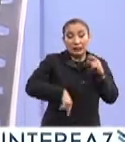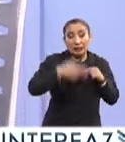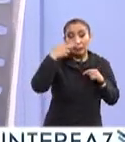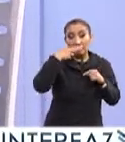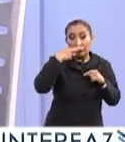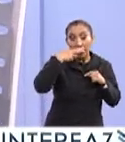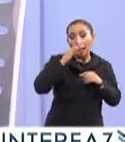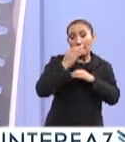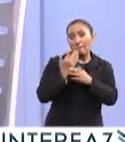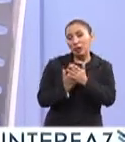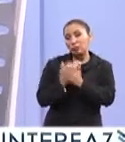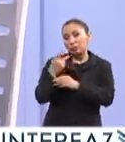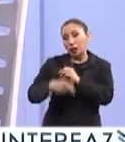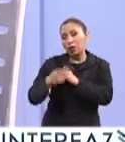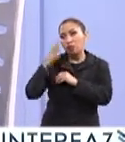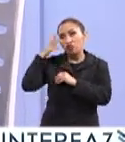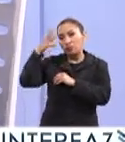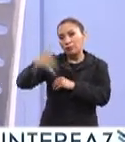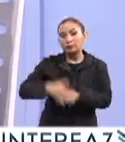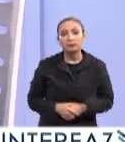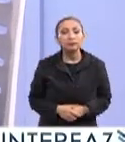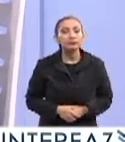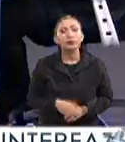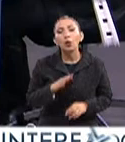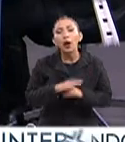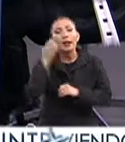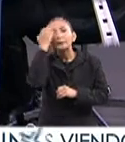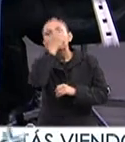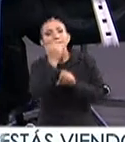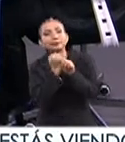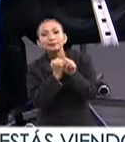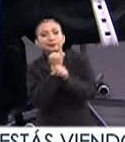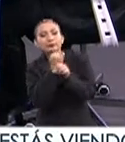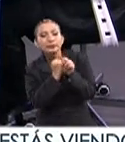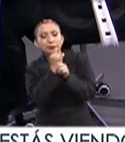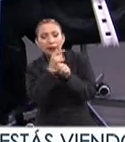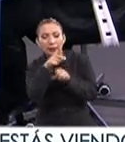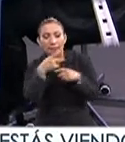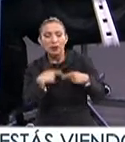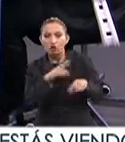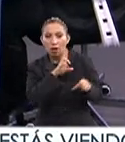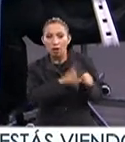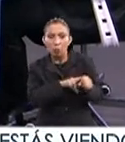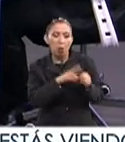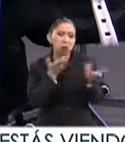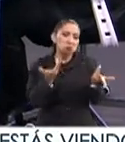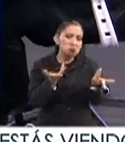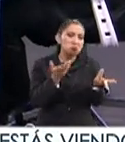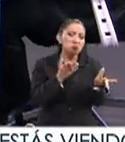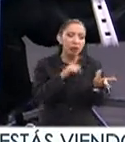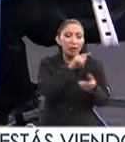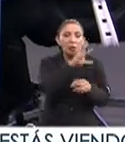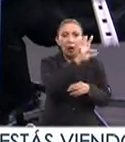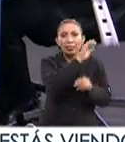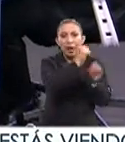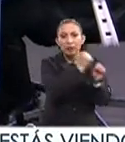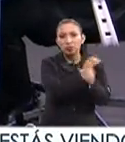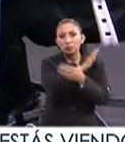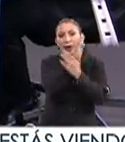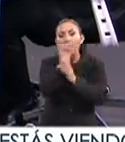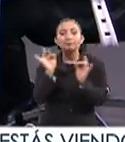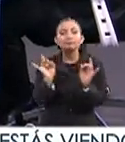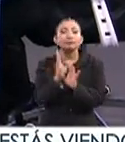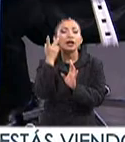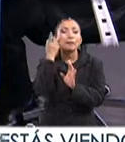tabaquismo, menos riesgo vamos a tener a lo largo ¿Cuál del es día. el estudio que se tiene que hacer personas normales, regulares, después de los 40 años